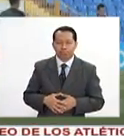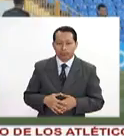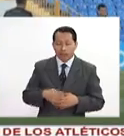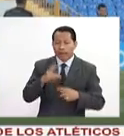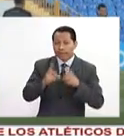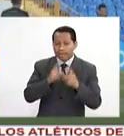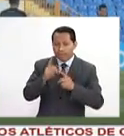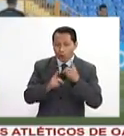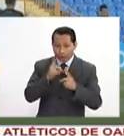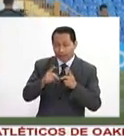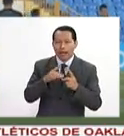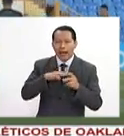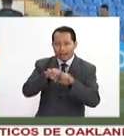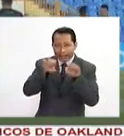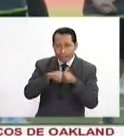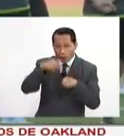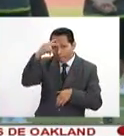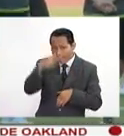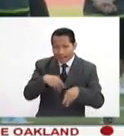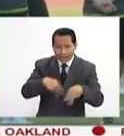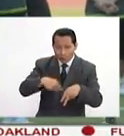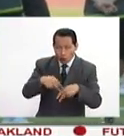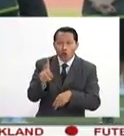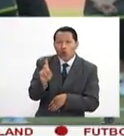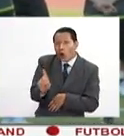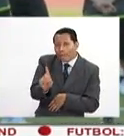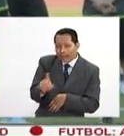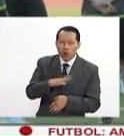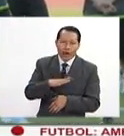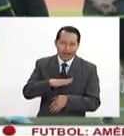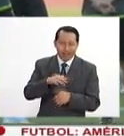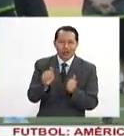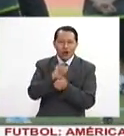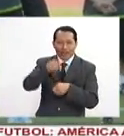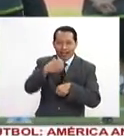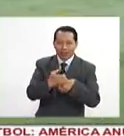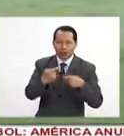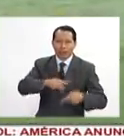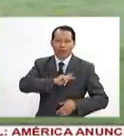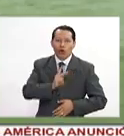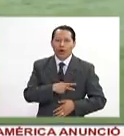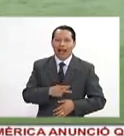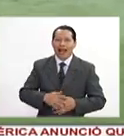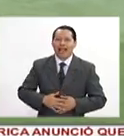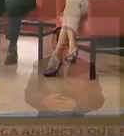Y en los deportes, la selección mexicana debuta este domingo en la Confederaciones ante Portugal.